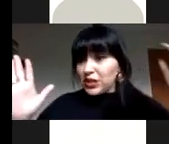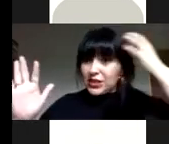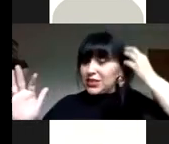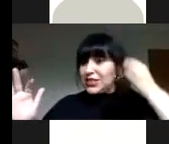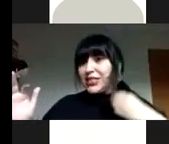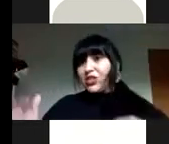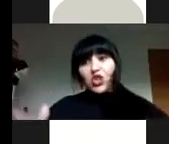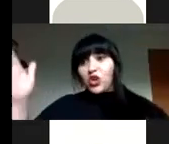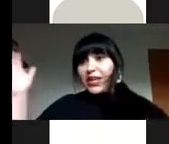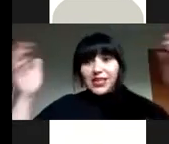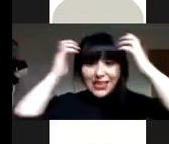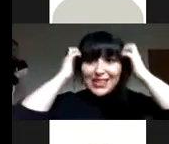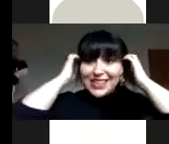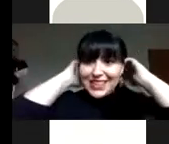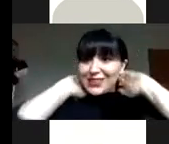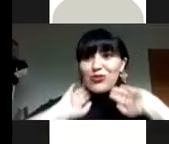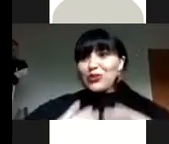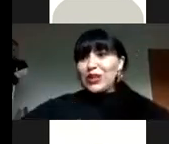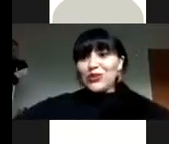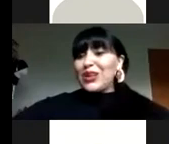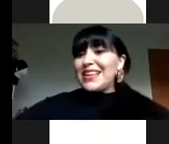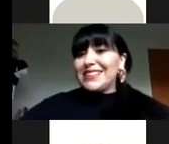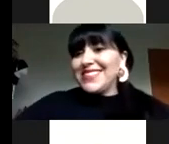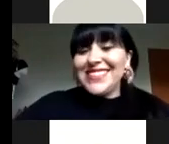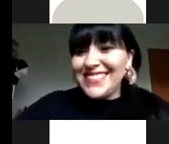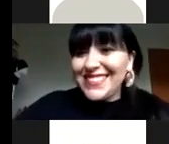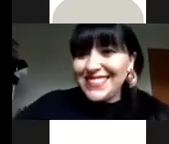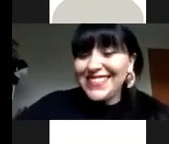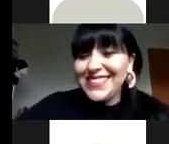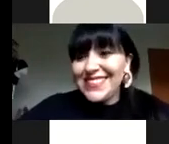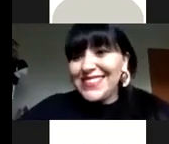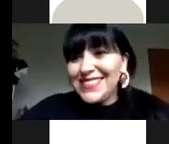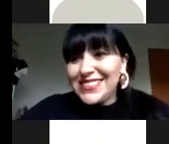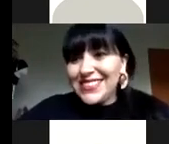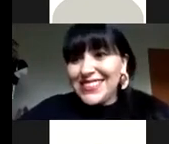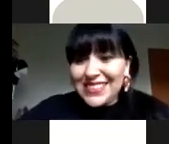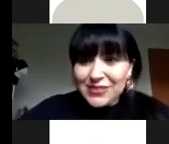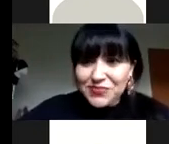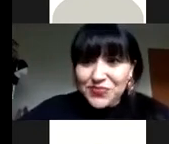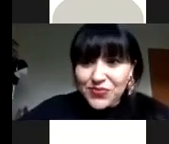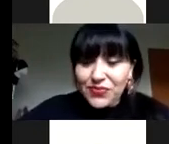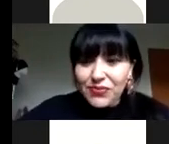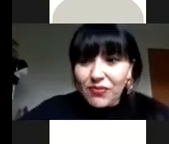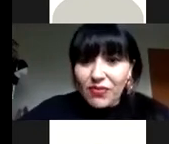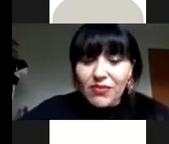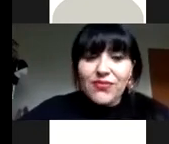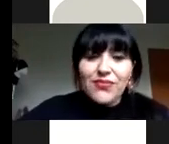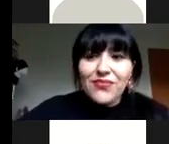vas diciendo cómo? No, dale. Tú la llevas. Vamos con la primera pregunta, entonces.